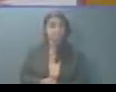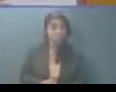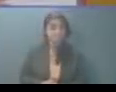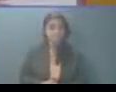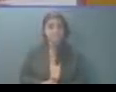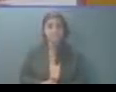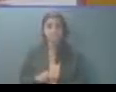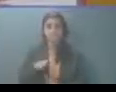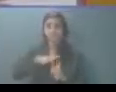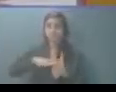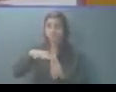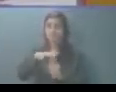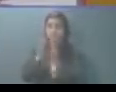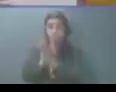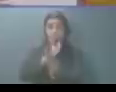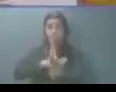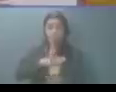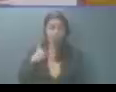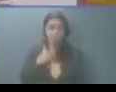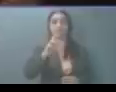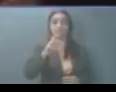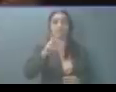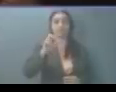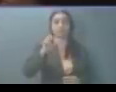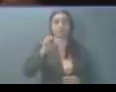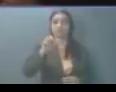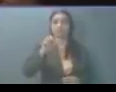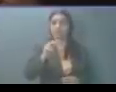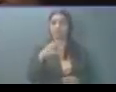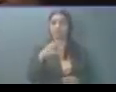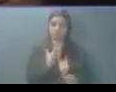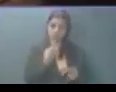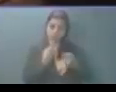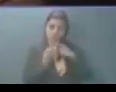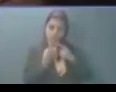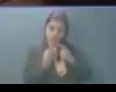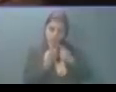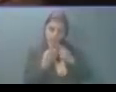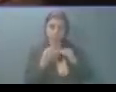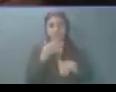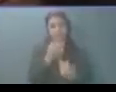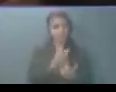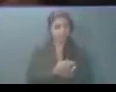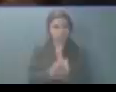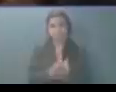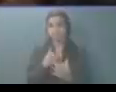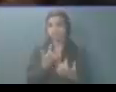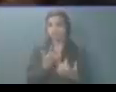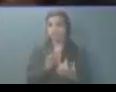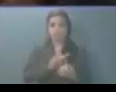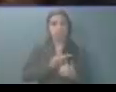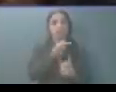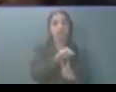esta situación inesperada, señor ministro de Salud. Nosotros hemos dialogado siempre y de verdad yo no quiero hacer alusión